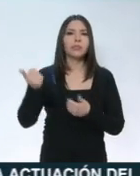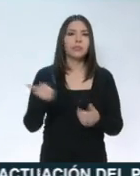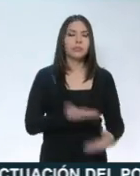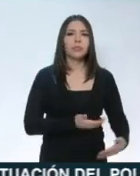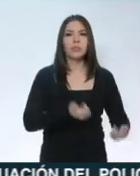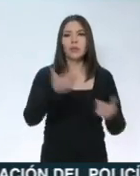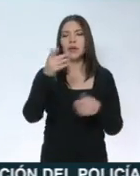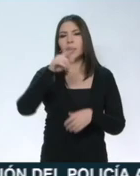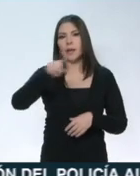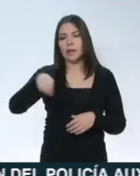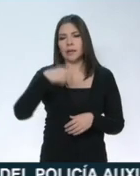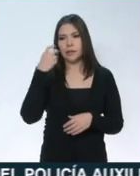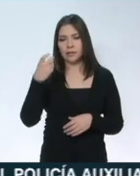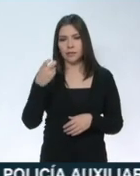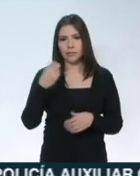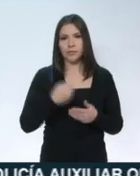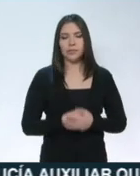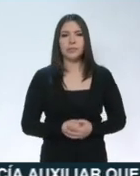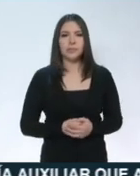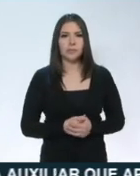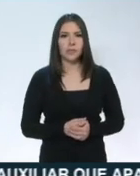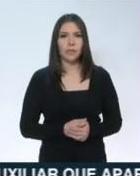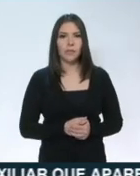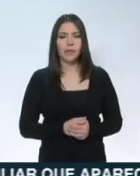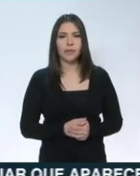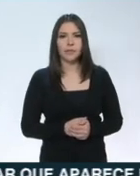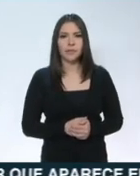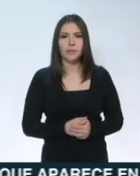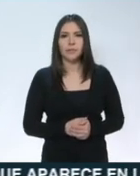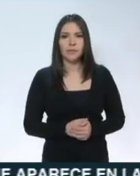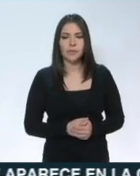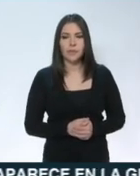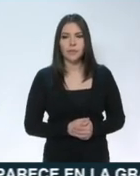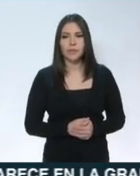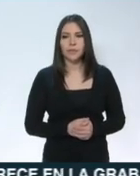No abrir los ductos